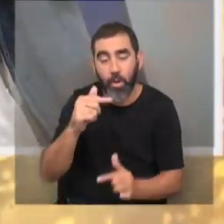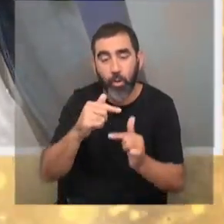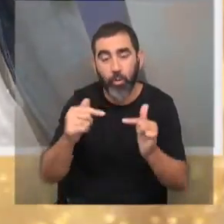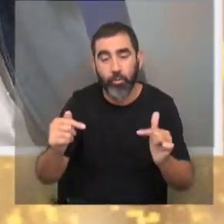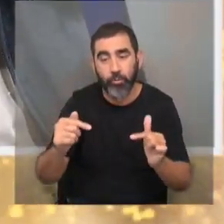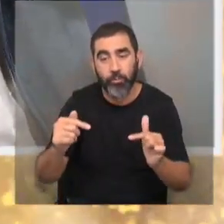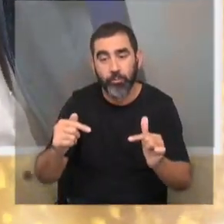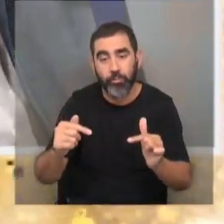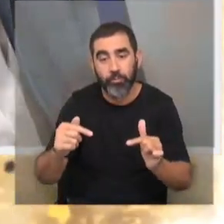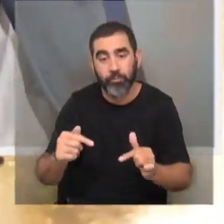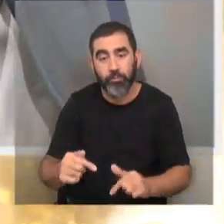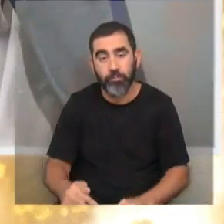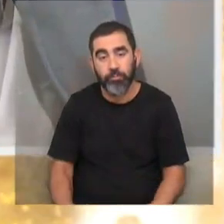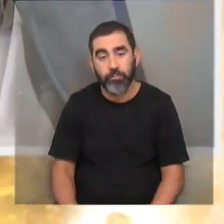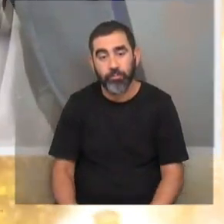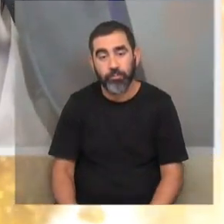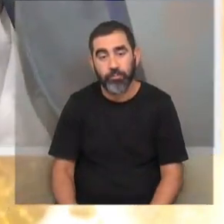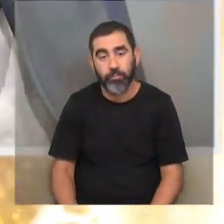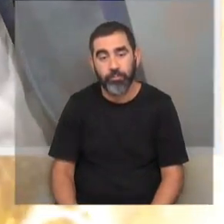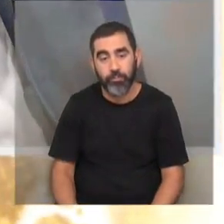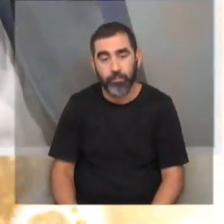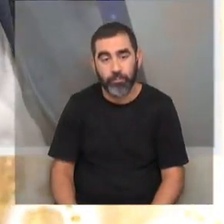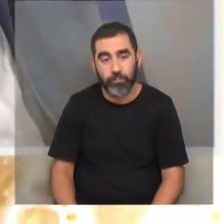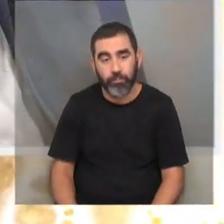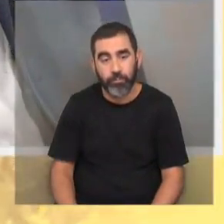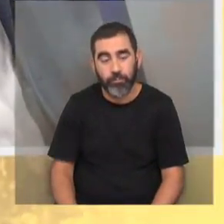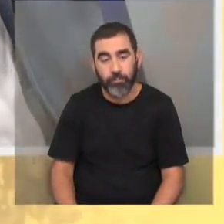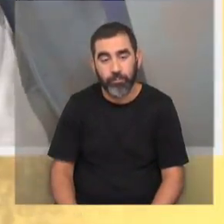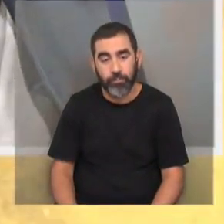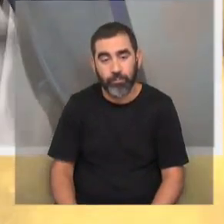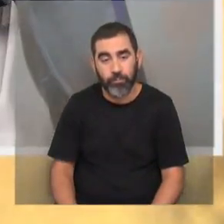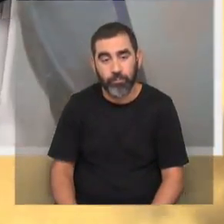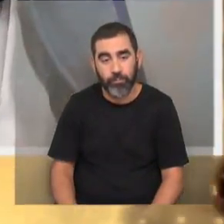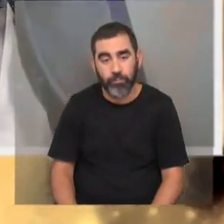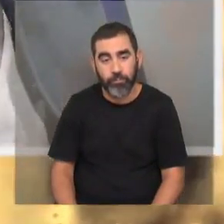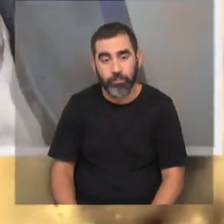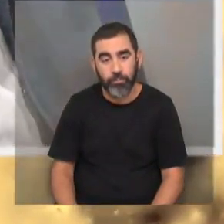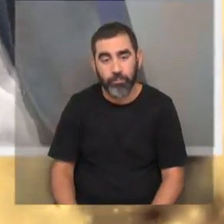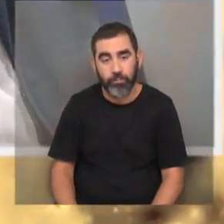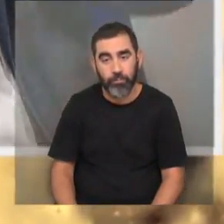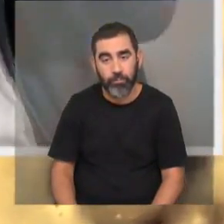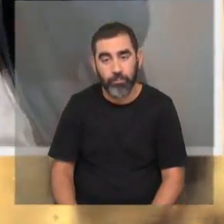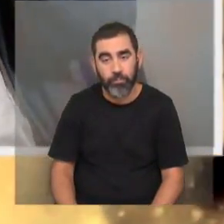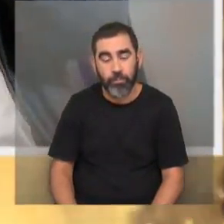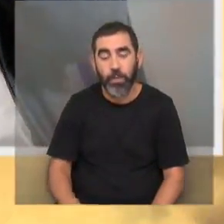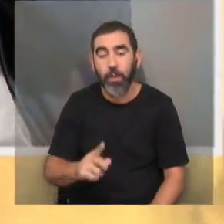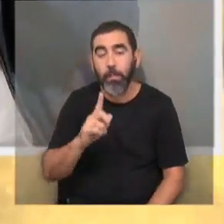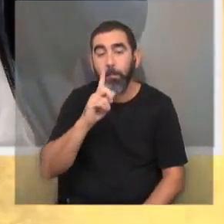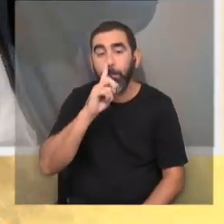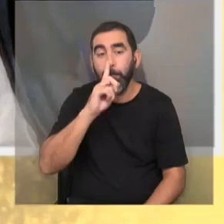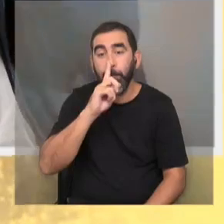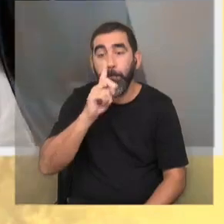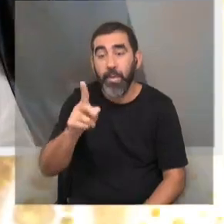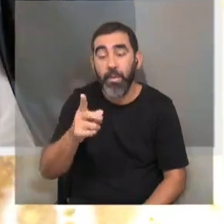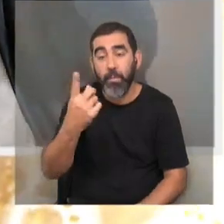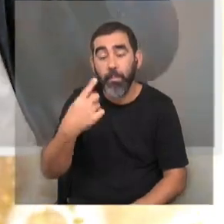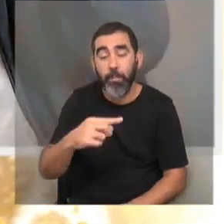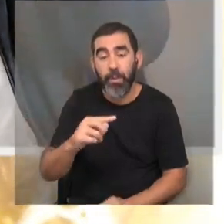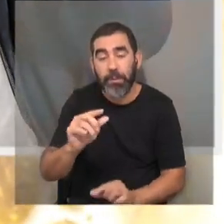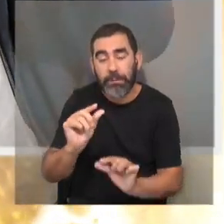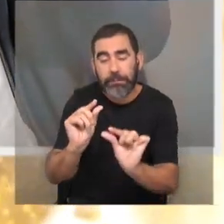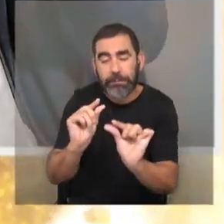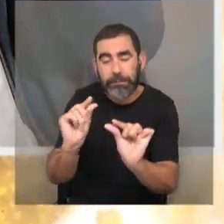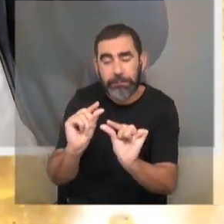acá ahí vemos cómo empieza normal, digamos, un único péndulo predecible de alguna manera. Claro, son 1000 que están, sí, pero en realidad todos difieren de una